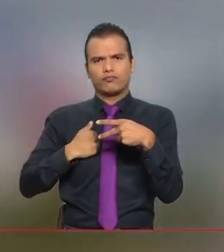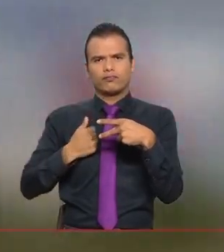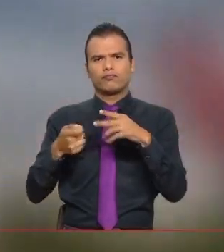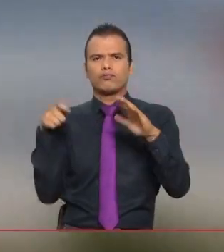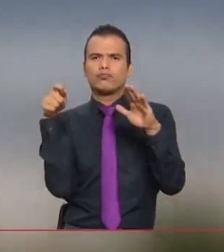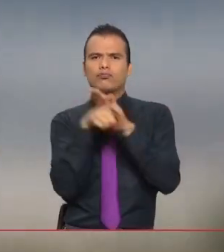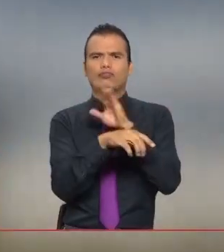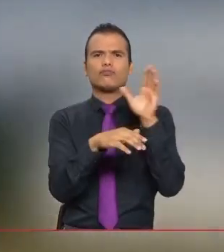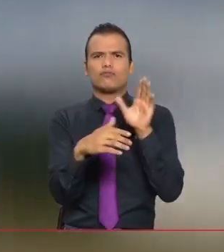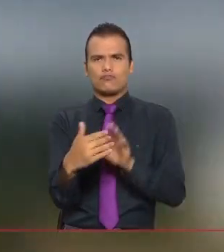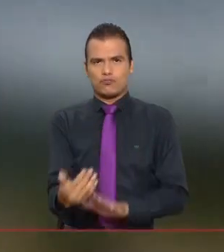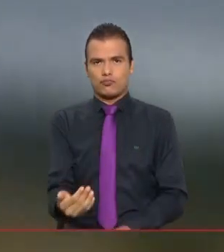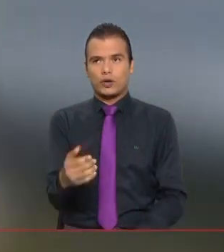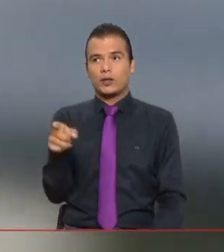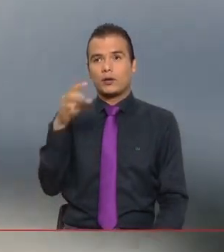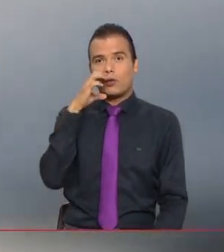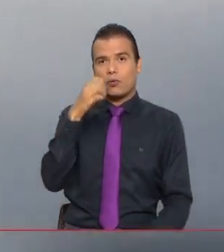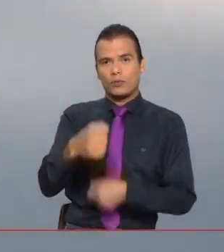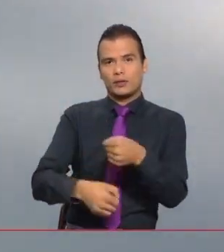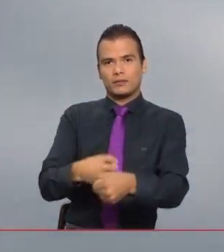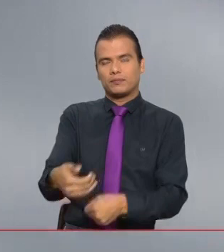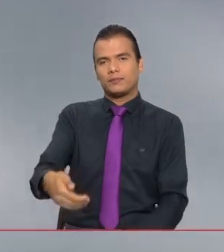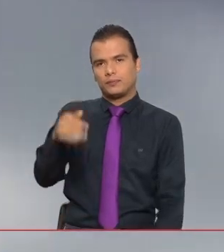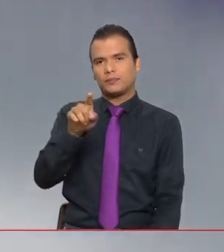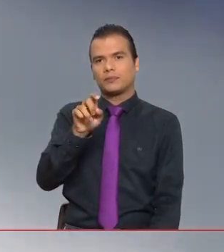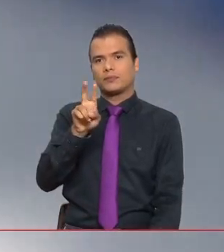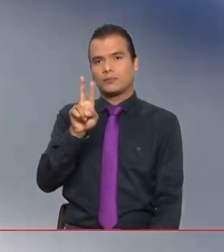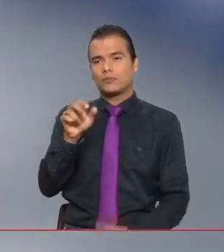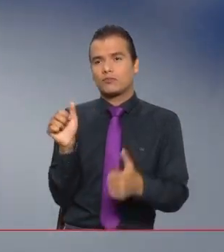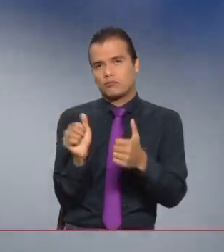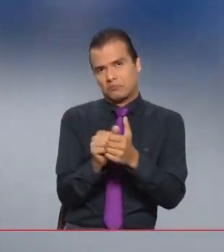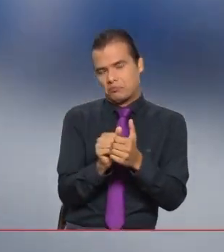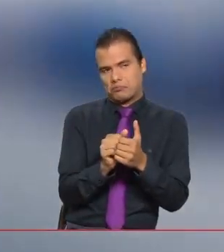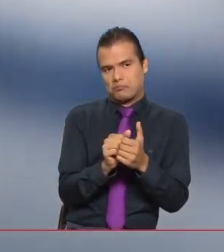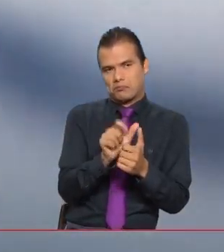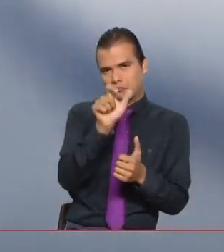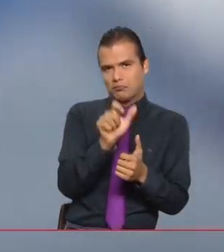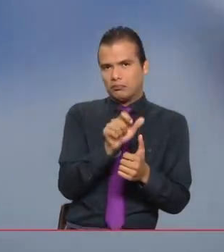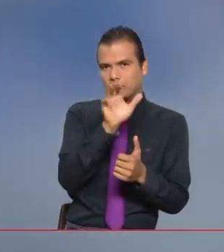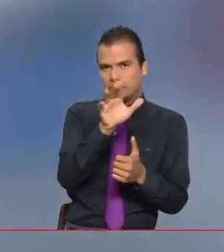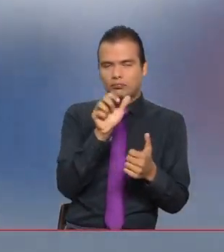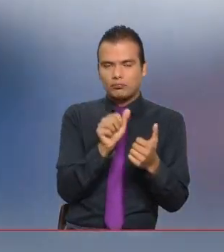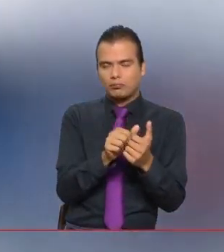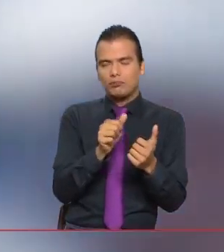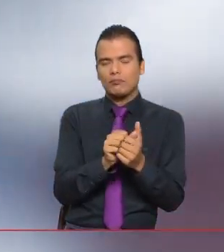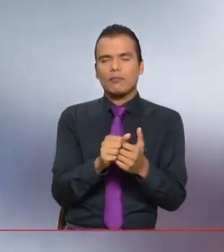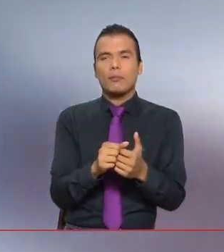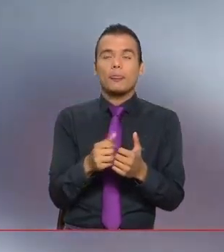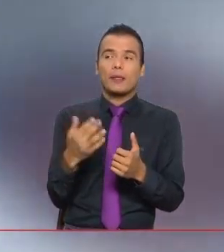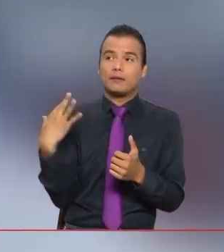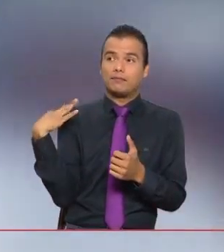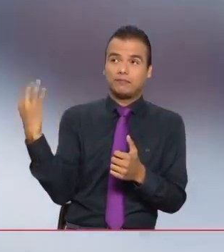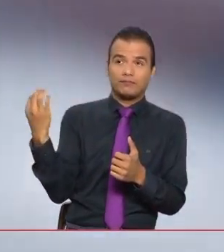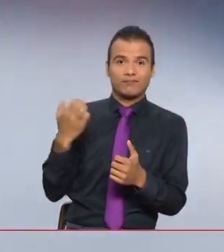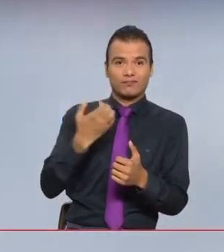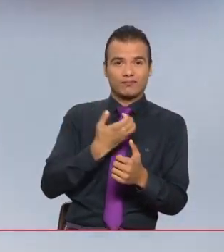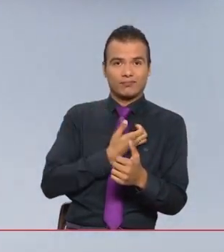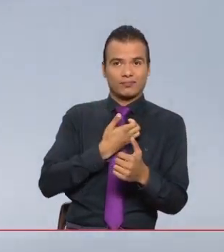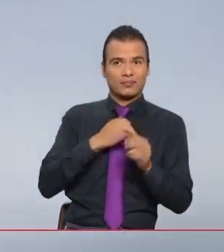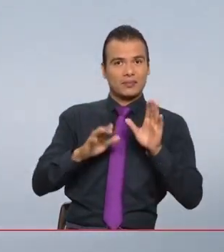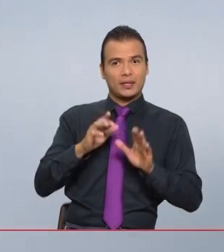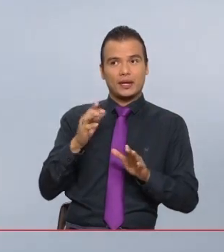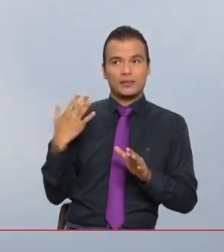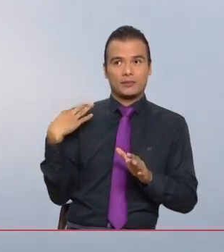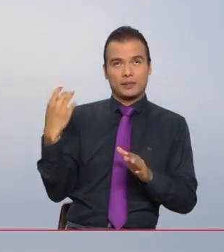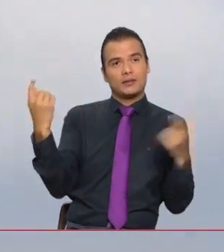edad, realizaba un sobrevuelo por el municipio junto a su pareja tras ser contratada por esta campaña. El clima obligó a